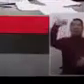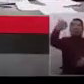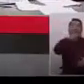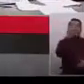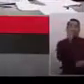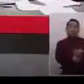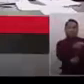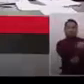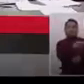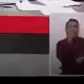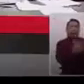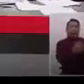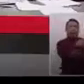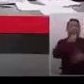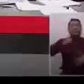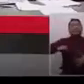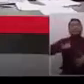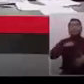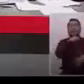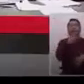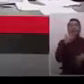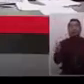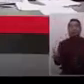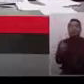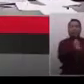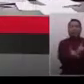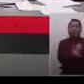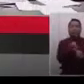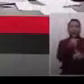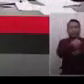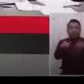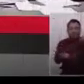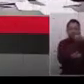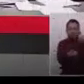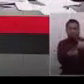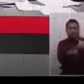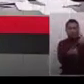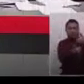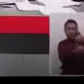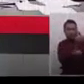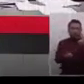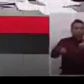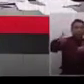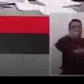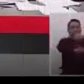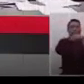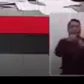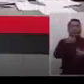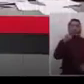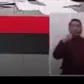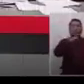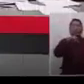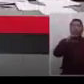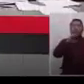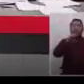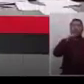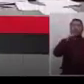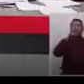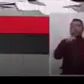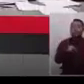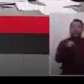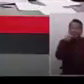haber sido elegido como alcalde, su lugar sería ocupado por quien es candidato a la teniente, a ser teniente alcalde, el señor José Luna Morales. Él